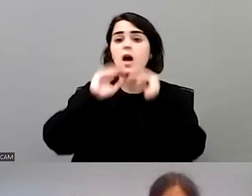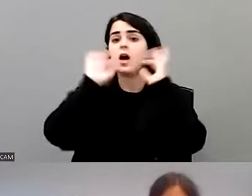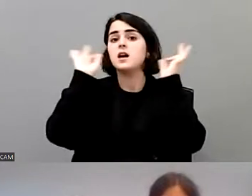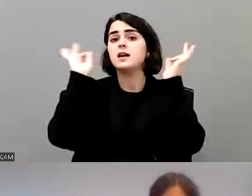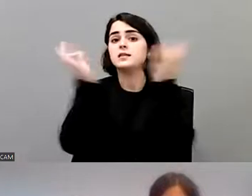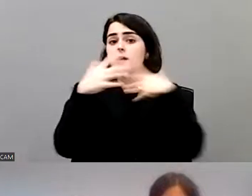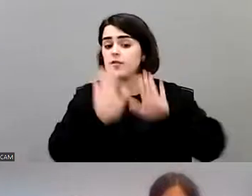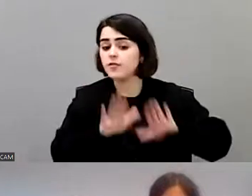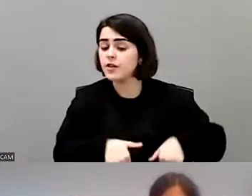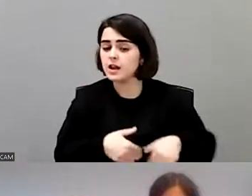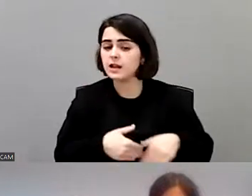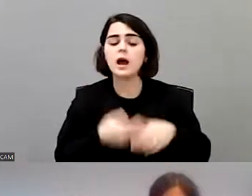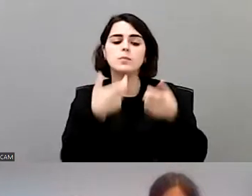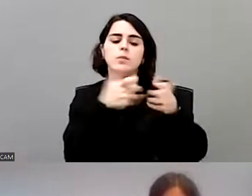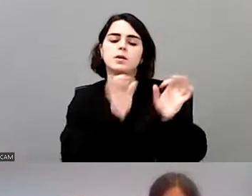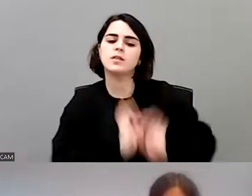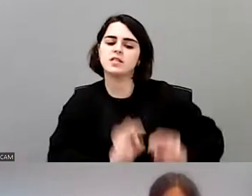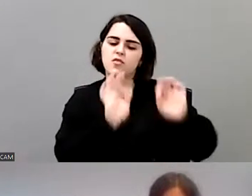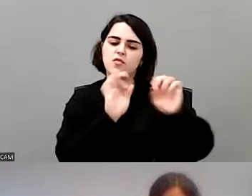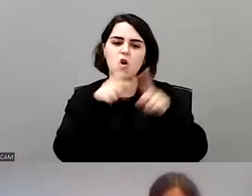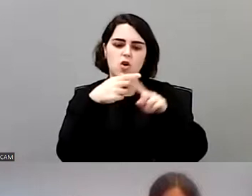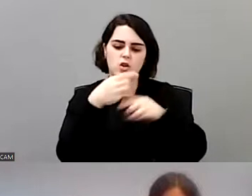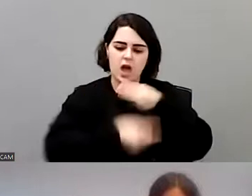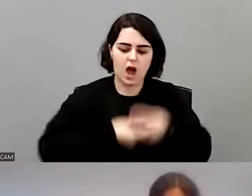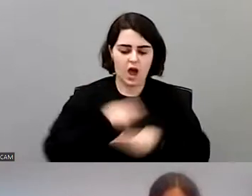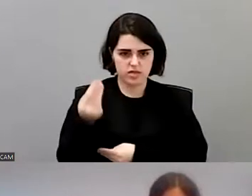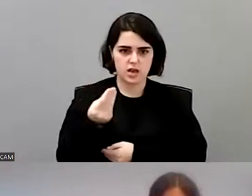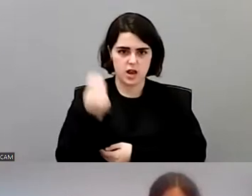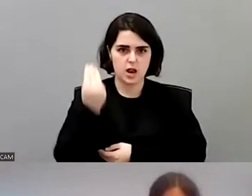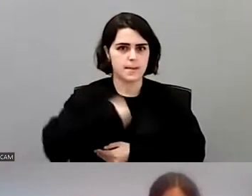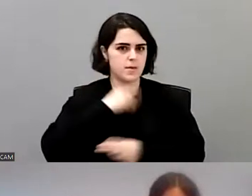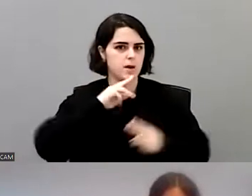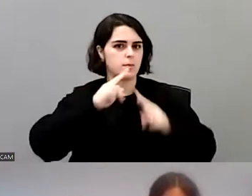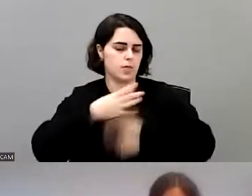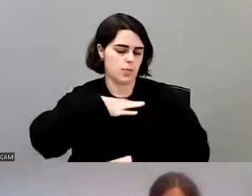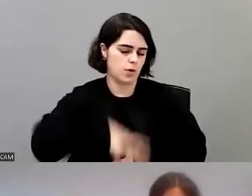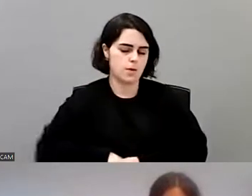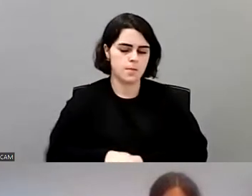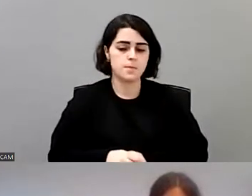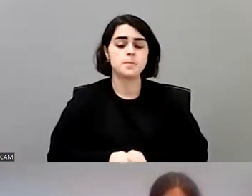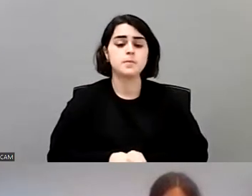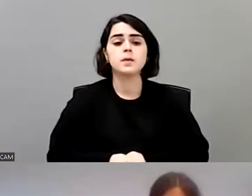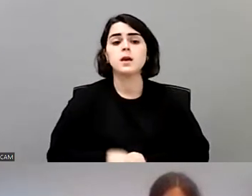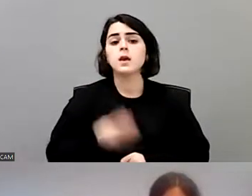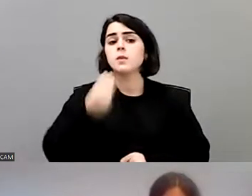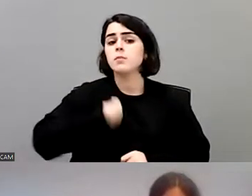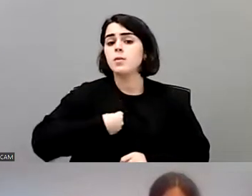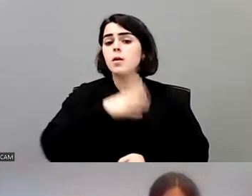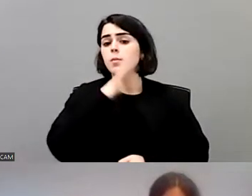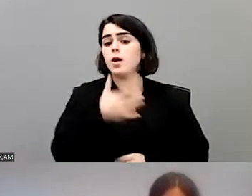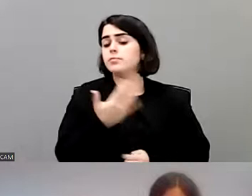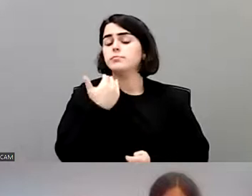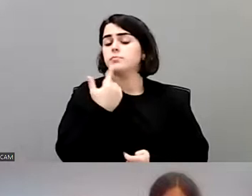espacio para poder realizarlas y poder responderlas, ¿vale? Si por algún motivo no